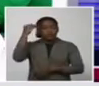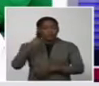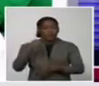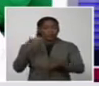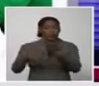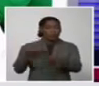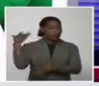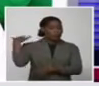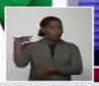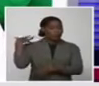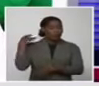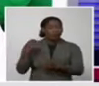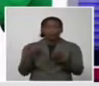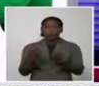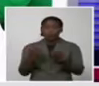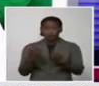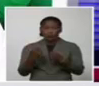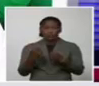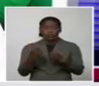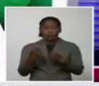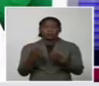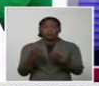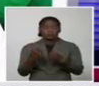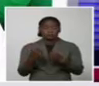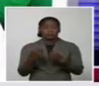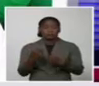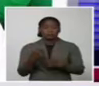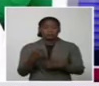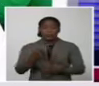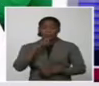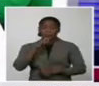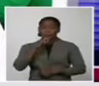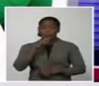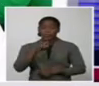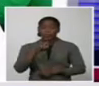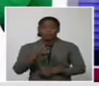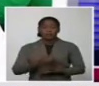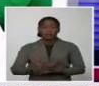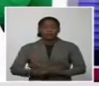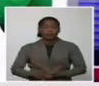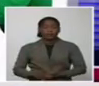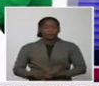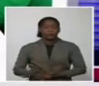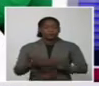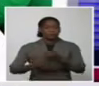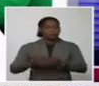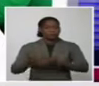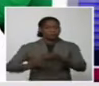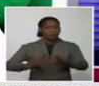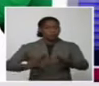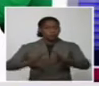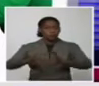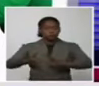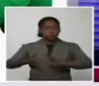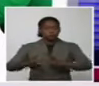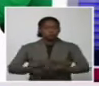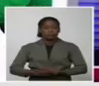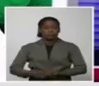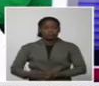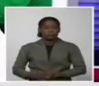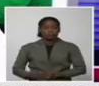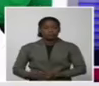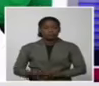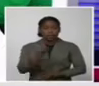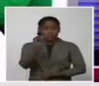son factores que generalmente acompañan una evolución no favorable. Este